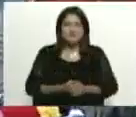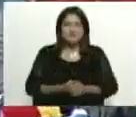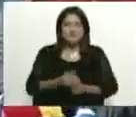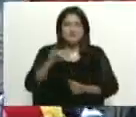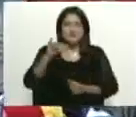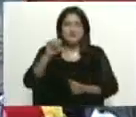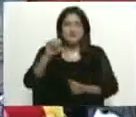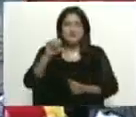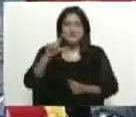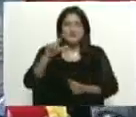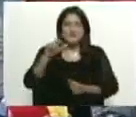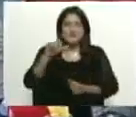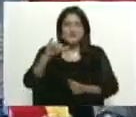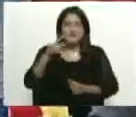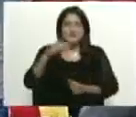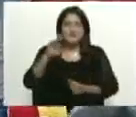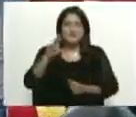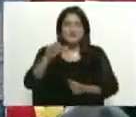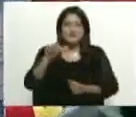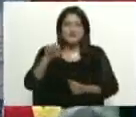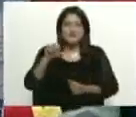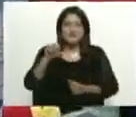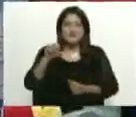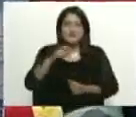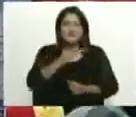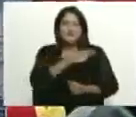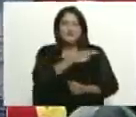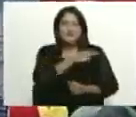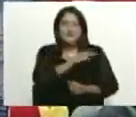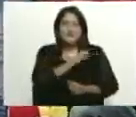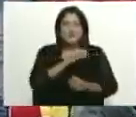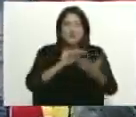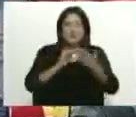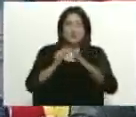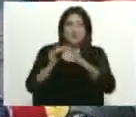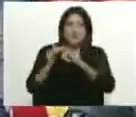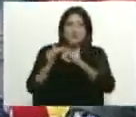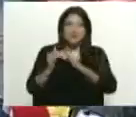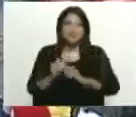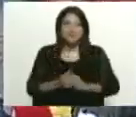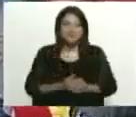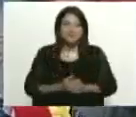Yeligre Araujo, jefe de Comunidad La Democracia.